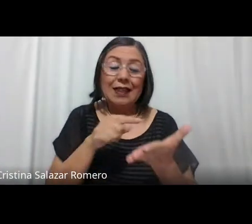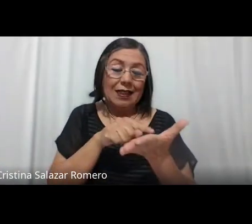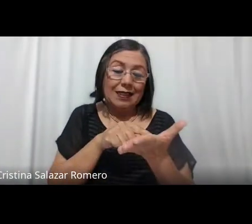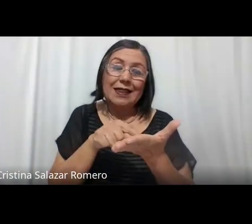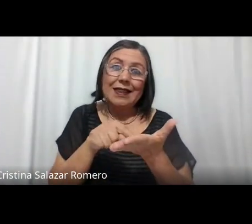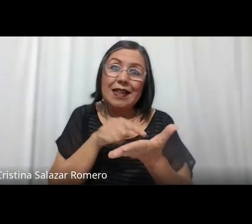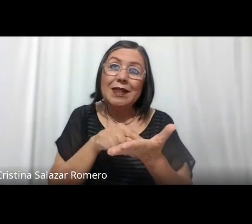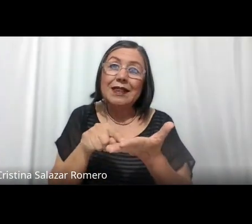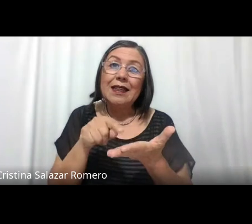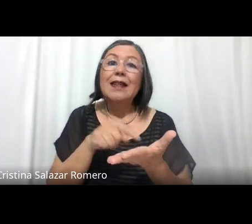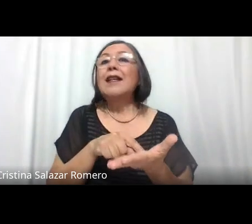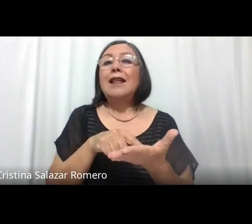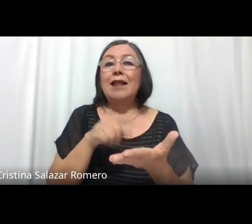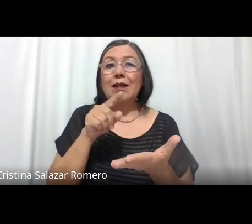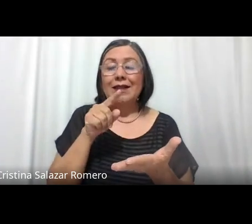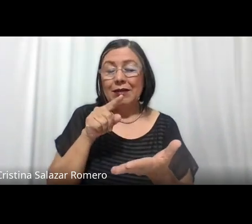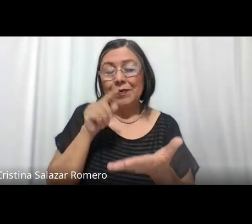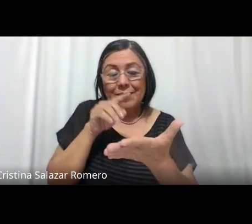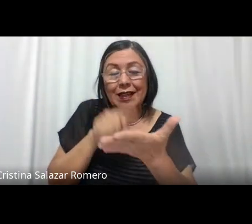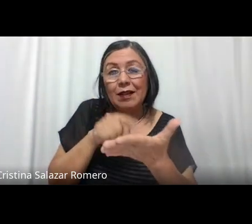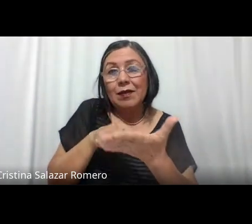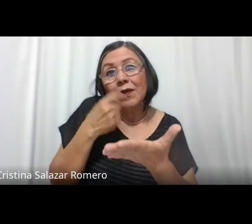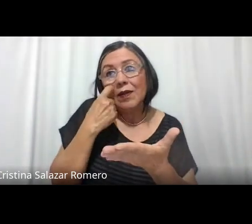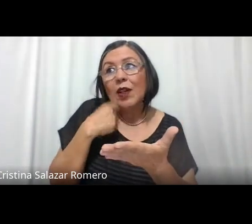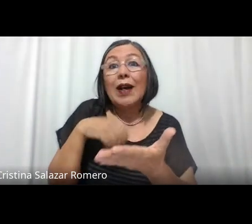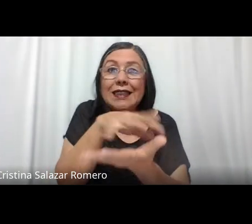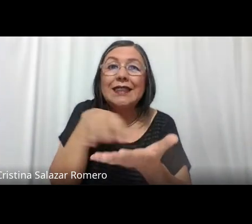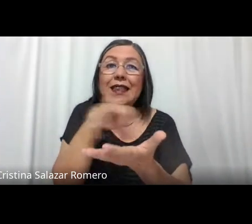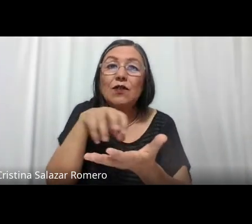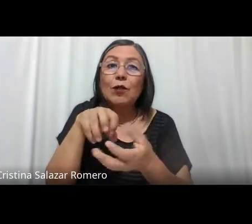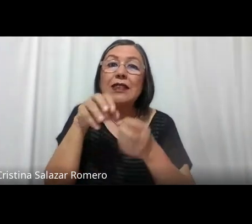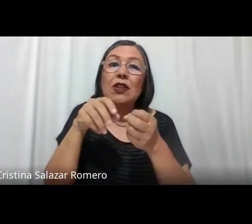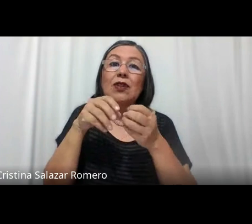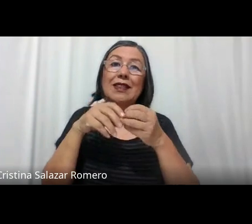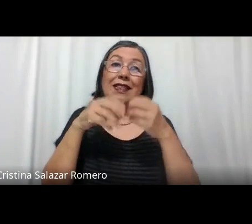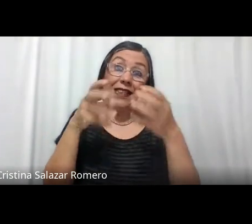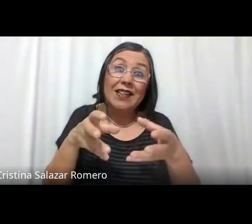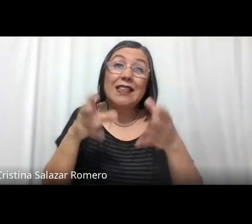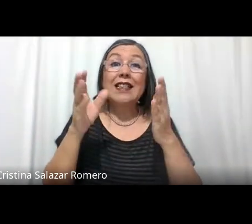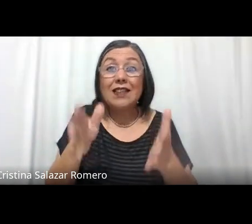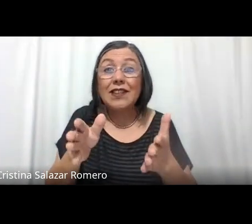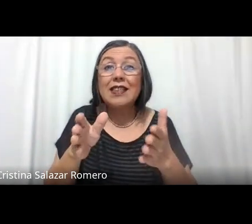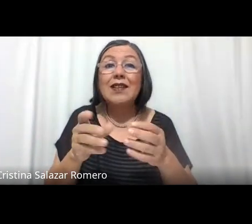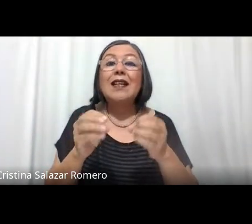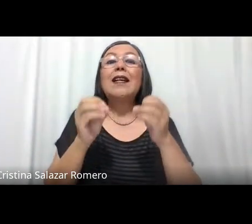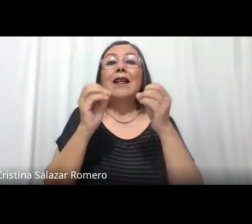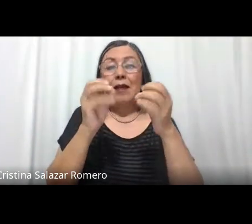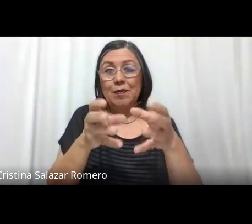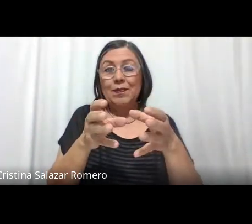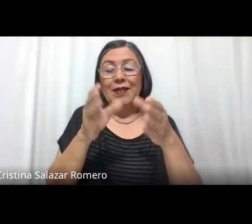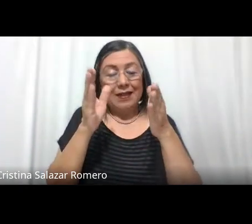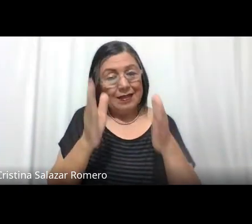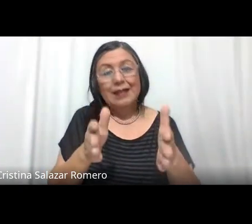que realmente eh, eh, localicen información y que sea verídica y efectiva,